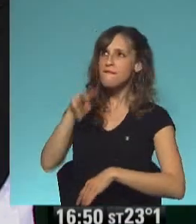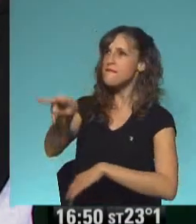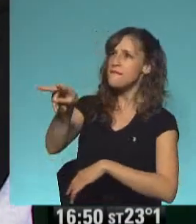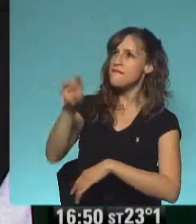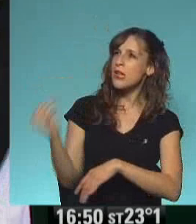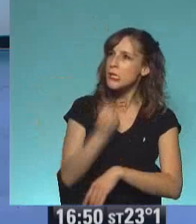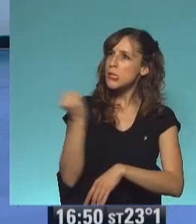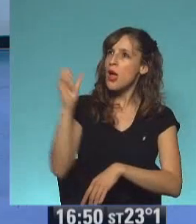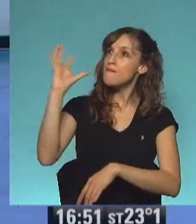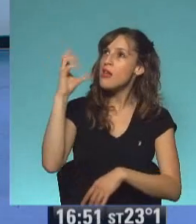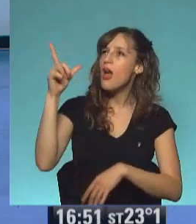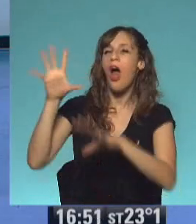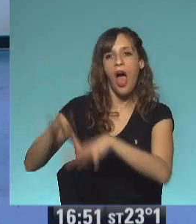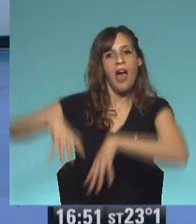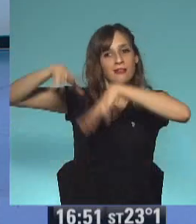altas